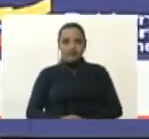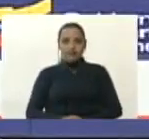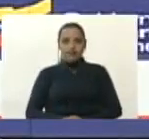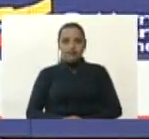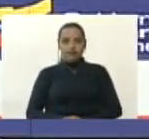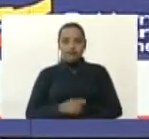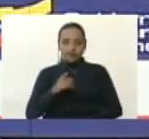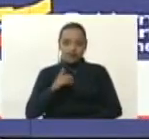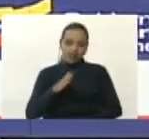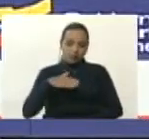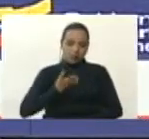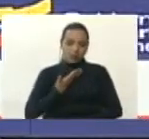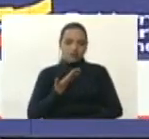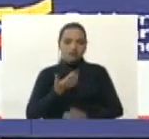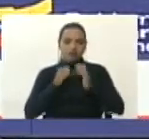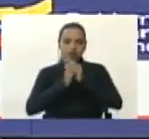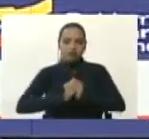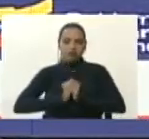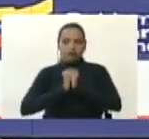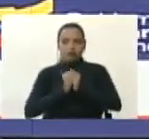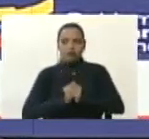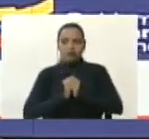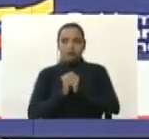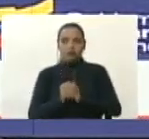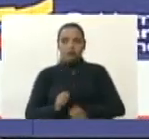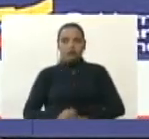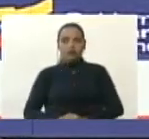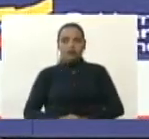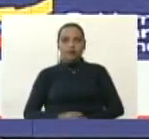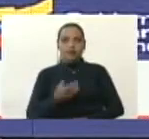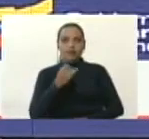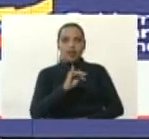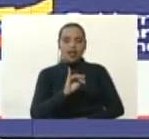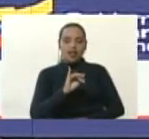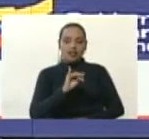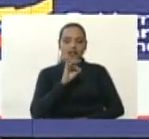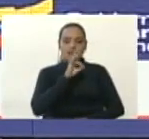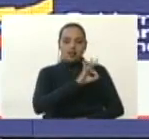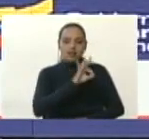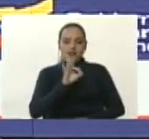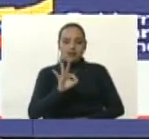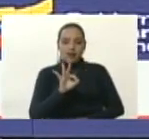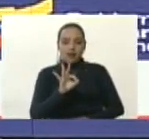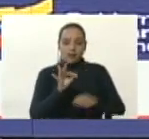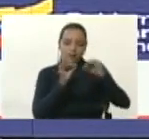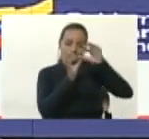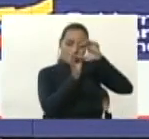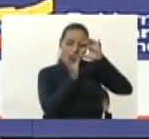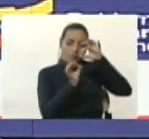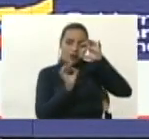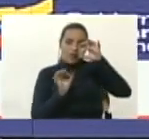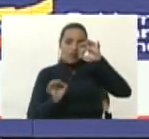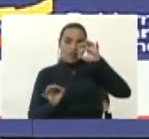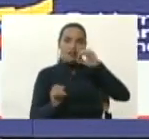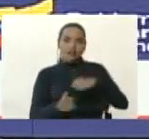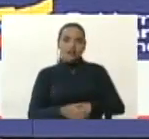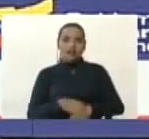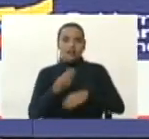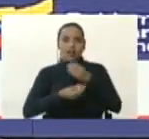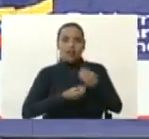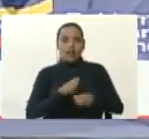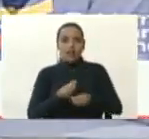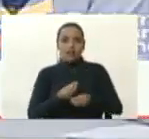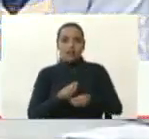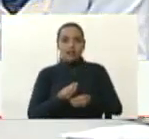para rezar. Tiene 33 piedras. Y ellos hacen, nuestros